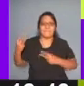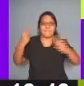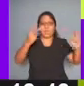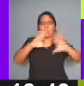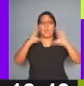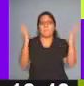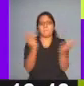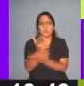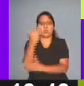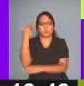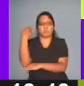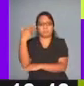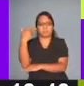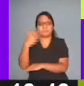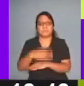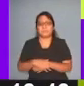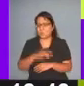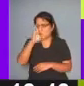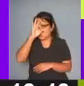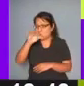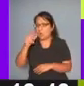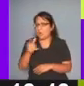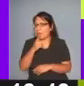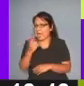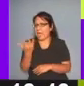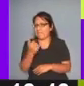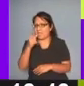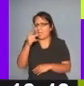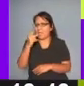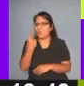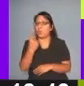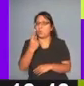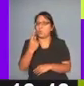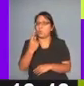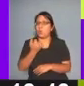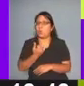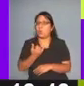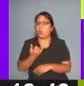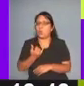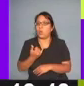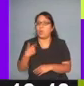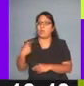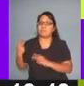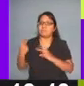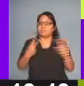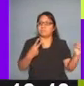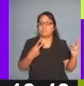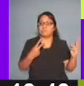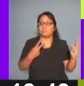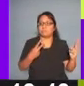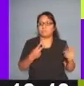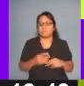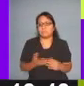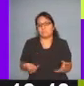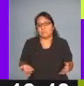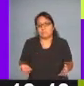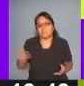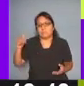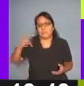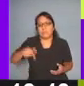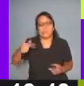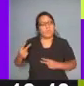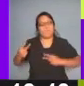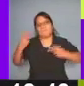que en Budapest, en septiembre, y yo le pedí especialmente al doctor Salt, que es nuestro experto, que él